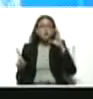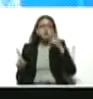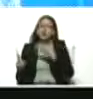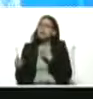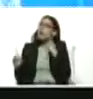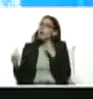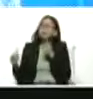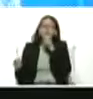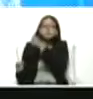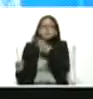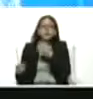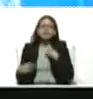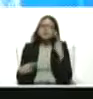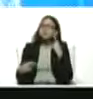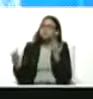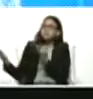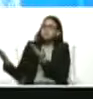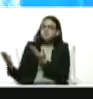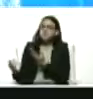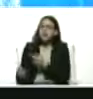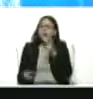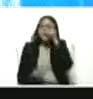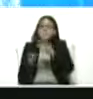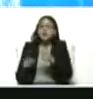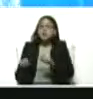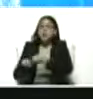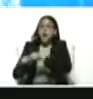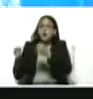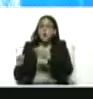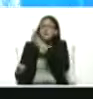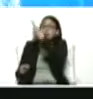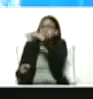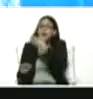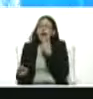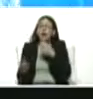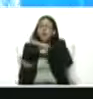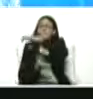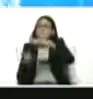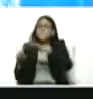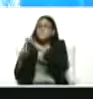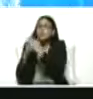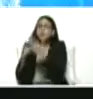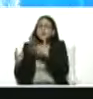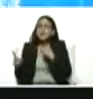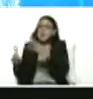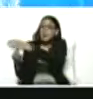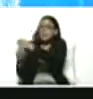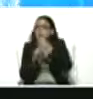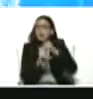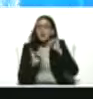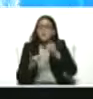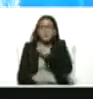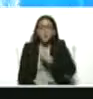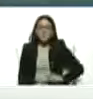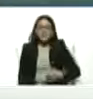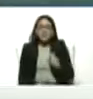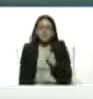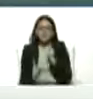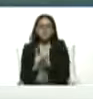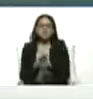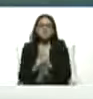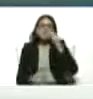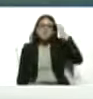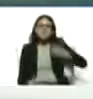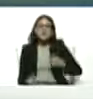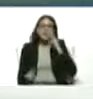vivo y directo. Quiero escucharlo. Unas tanquetas rompieron las puertas del Palacio Presidencial. pretendieron secuestrarlo y él se les plantó firme. El